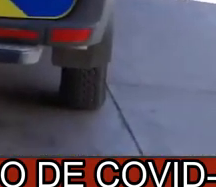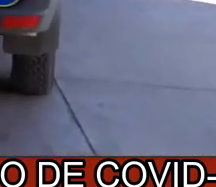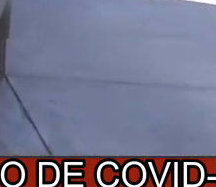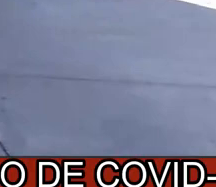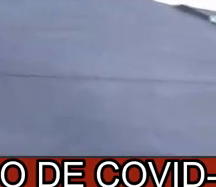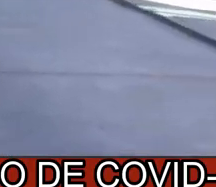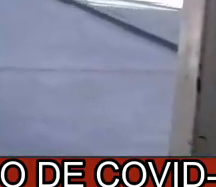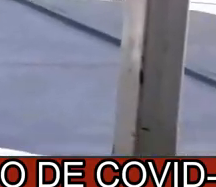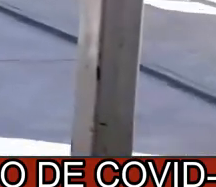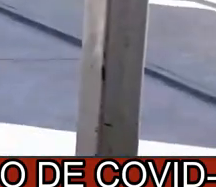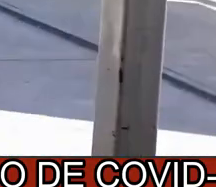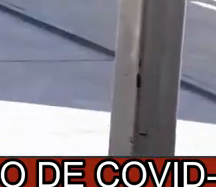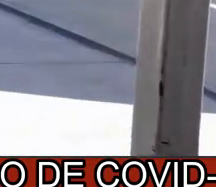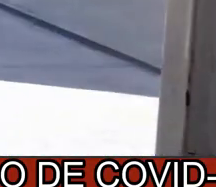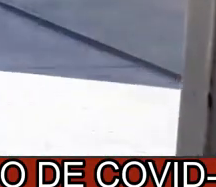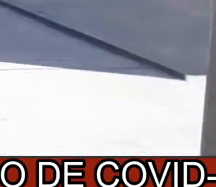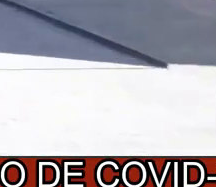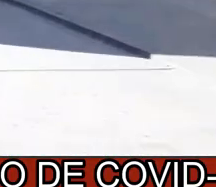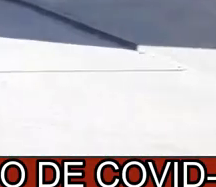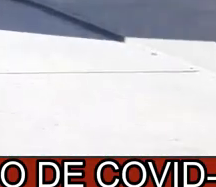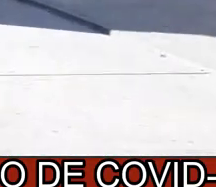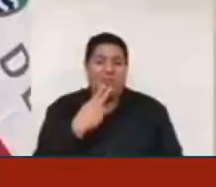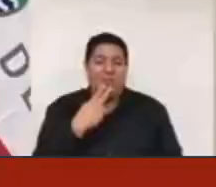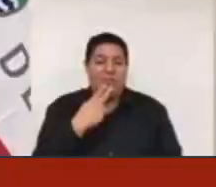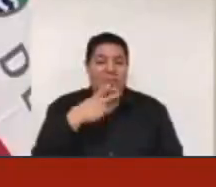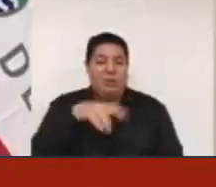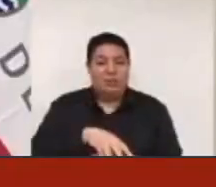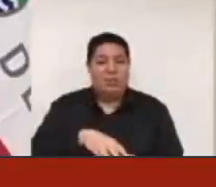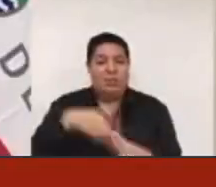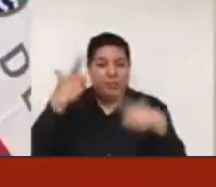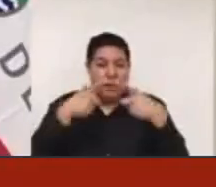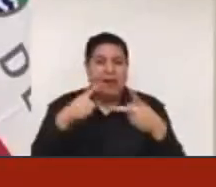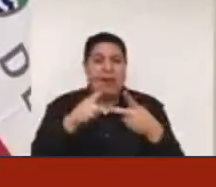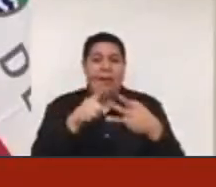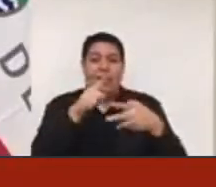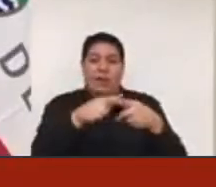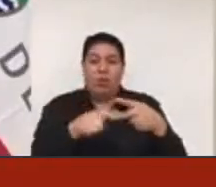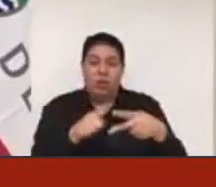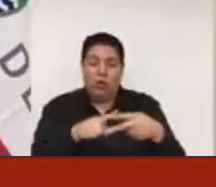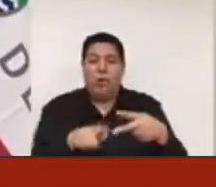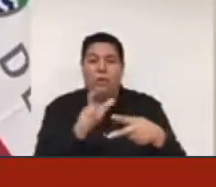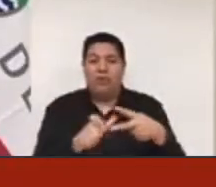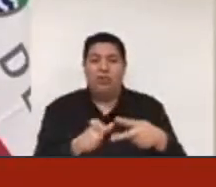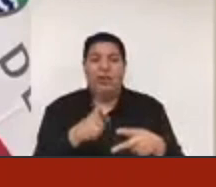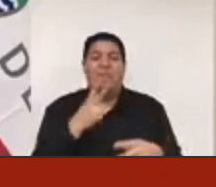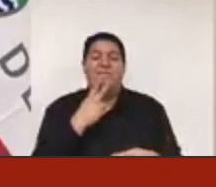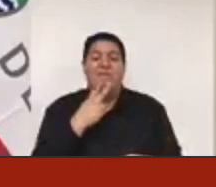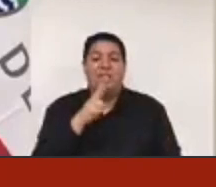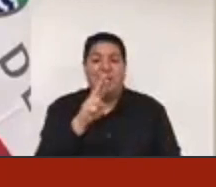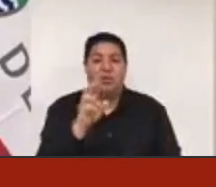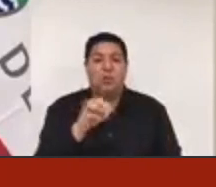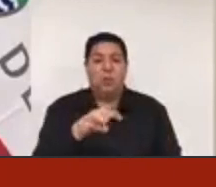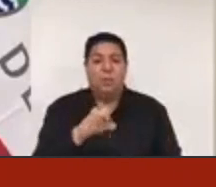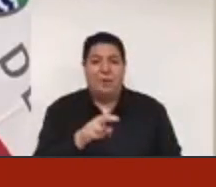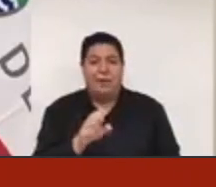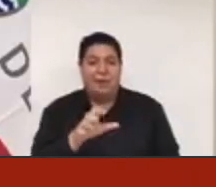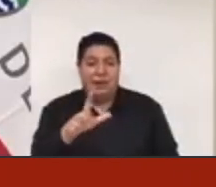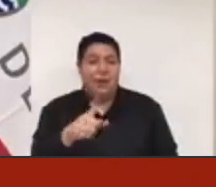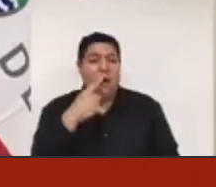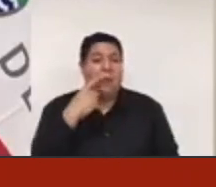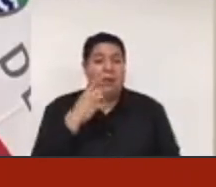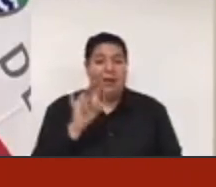reunión de pastores en angostura en la región metropolitana dos personas de romeral un hombre y una mujer y un hombre